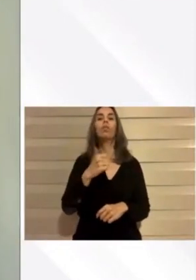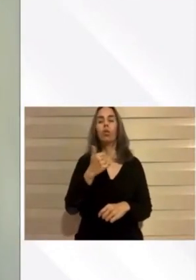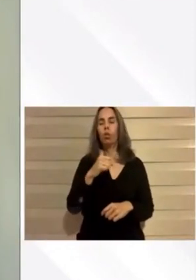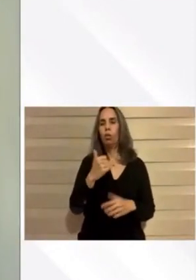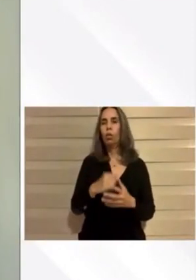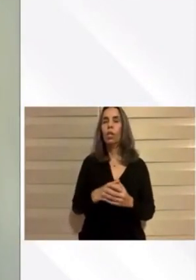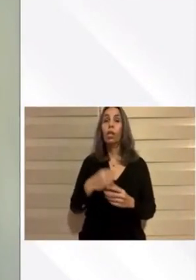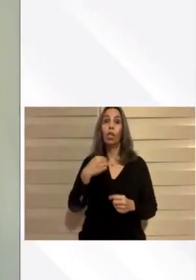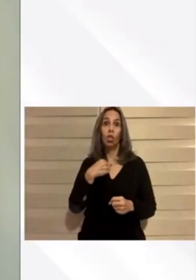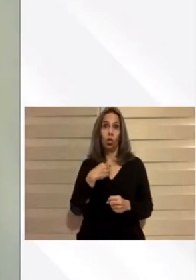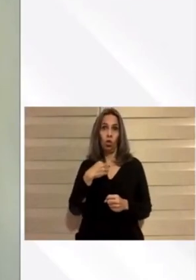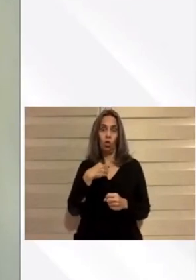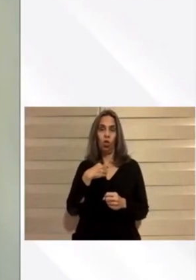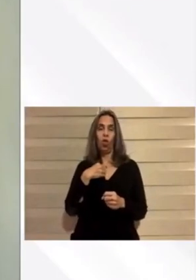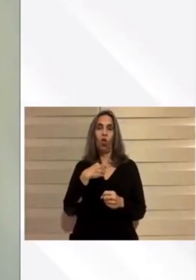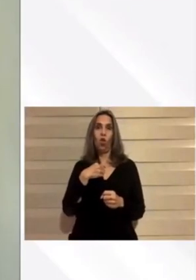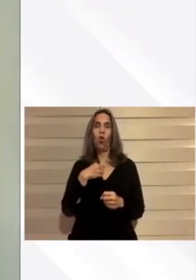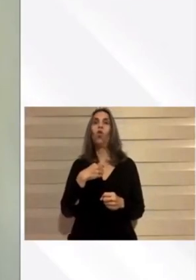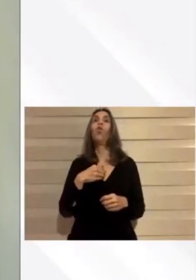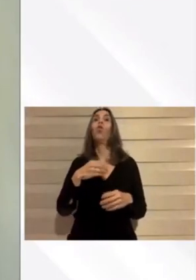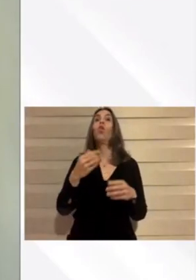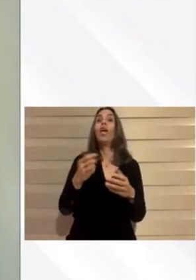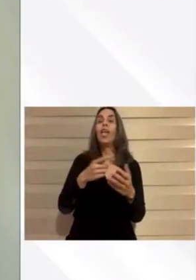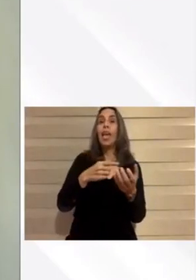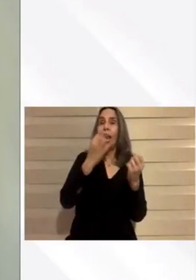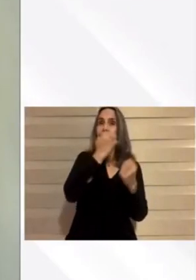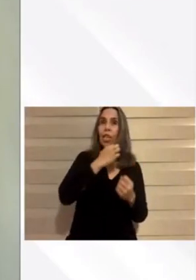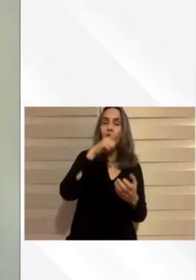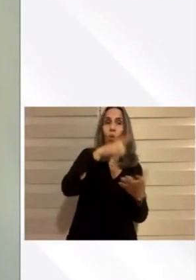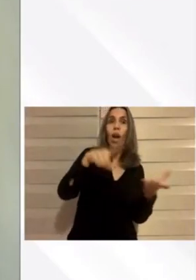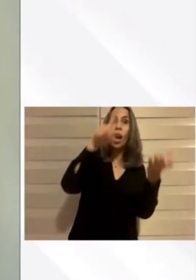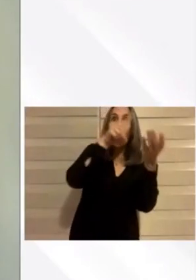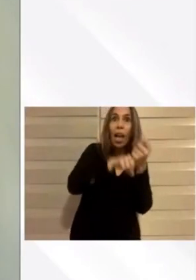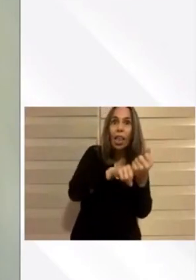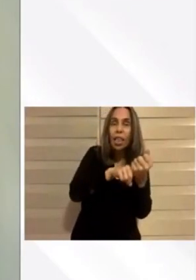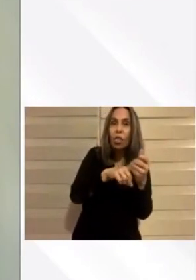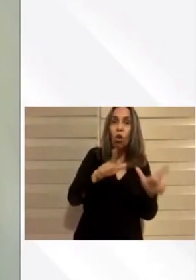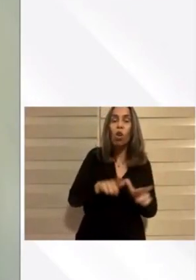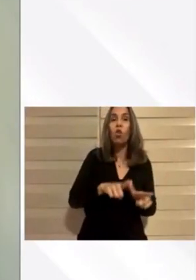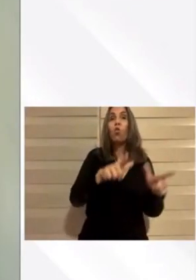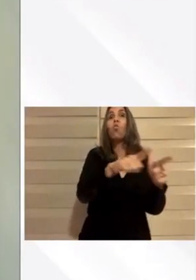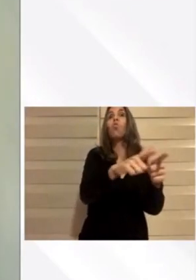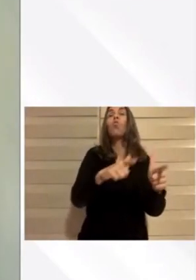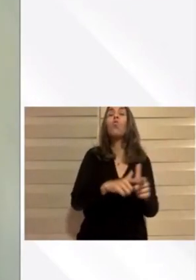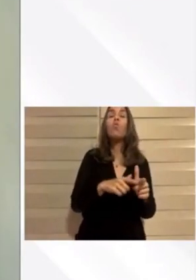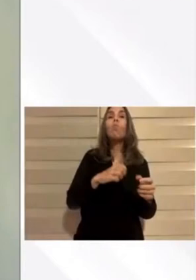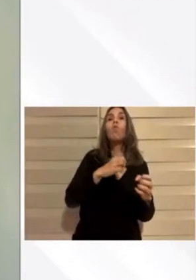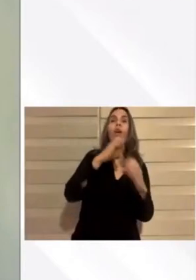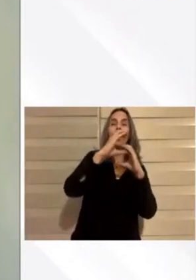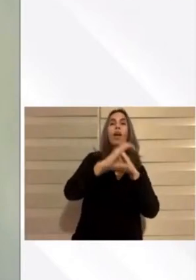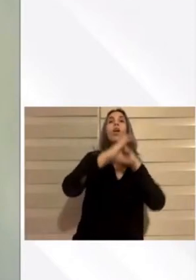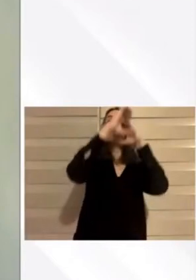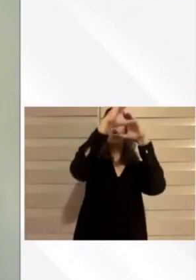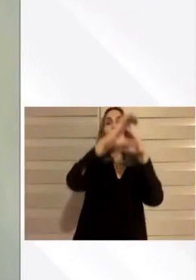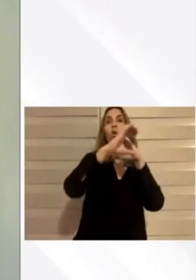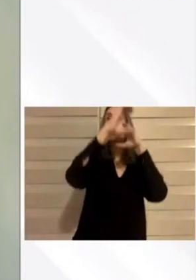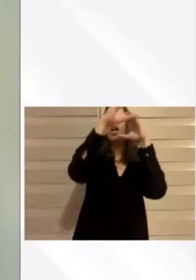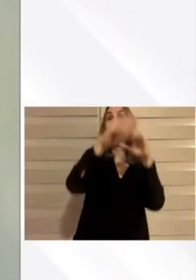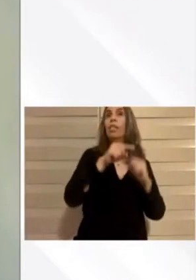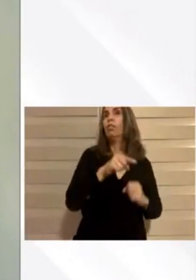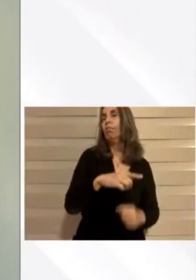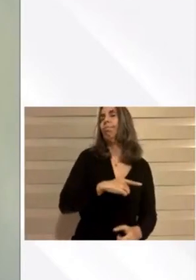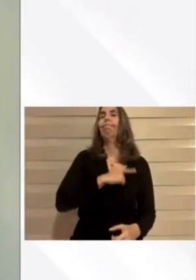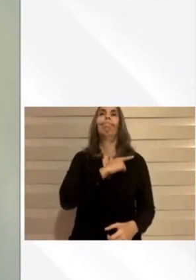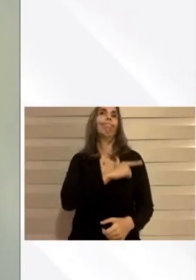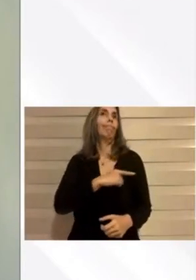orgulloso integrante del grupo de coro de mi escuela. Formar parte de él me brinda un sentido de pertenencia, empatía y de apoyo entre